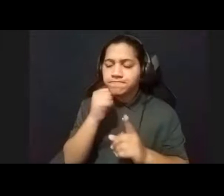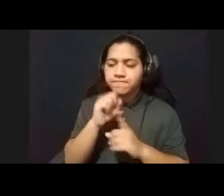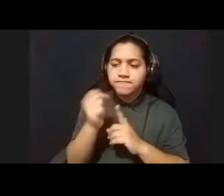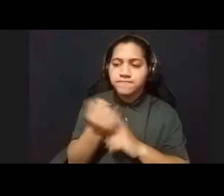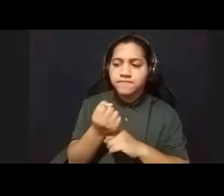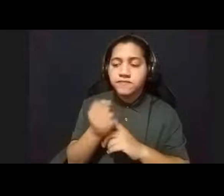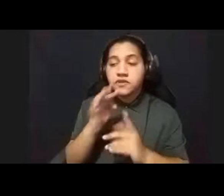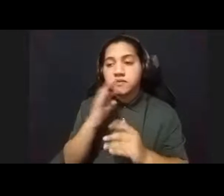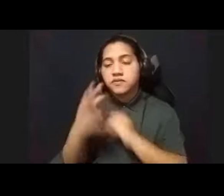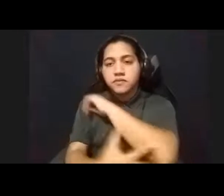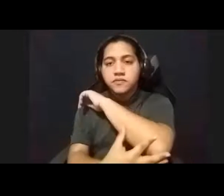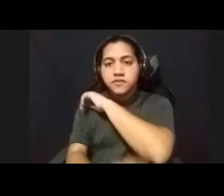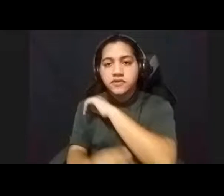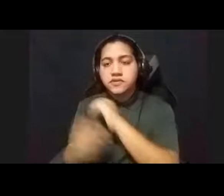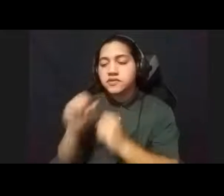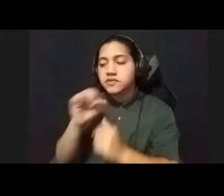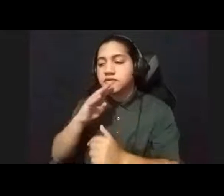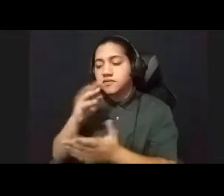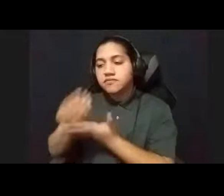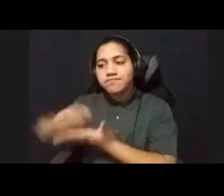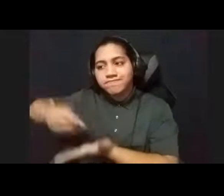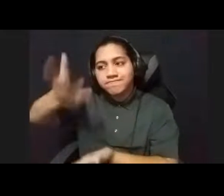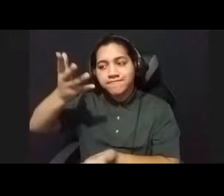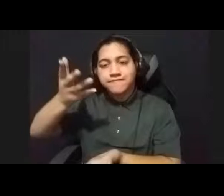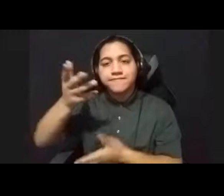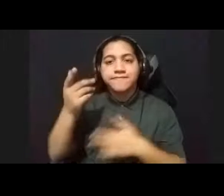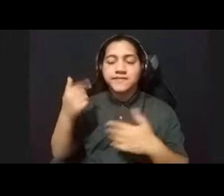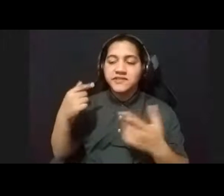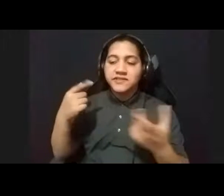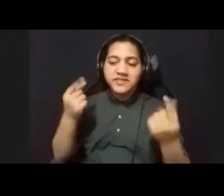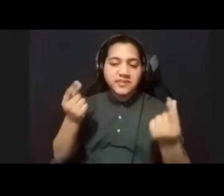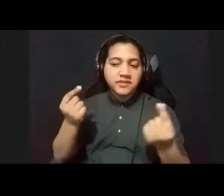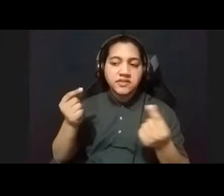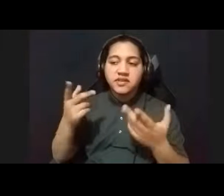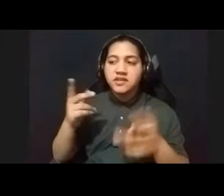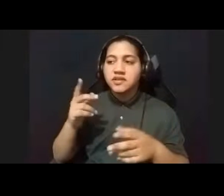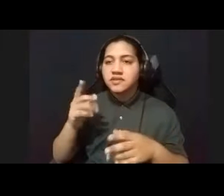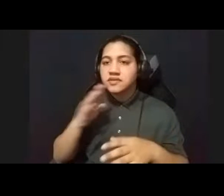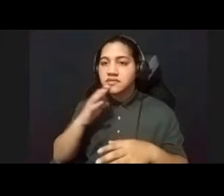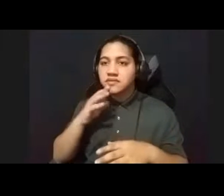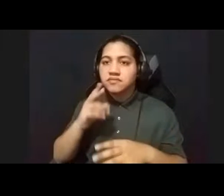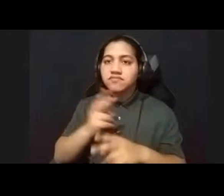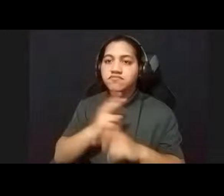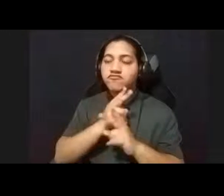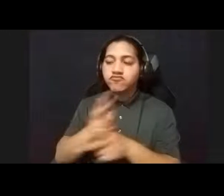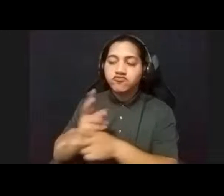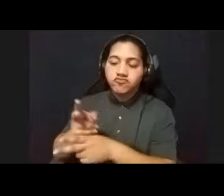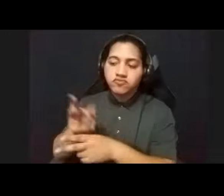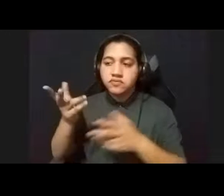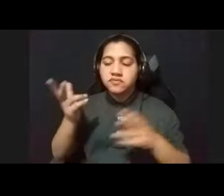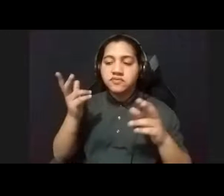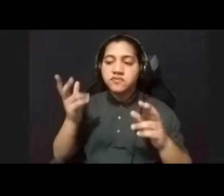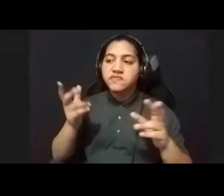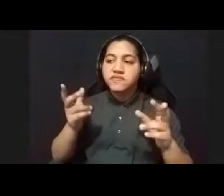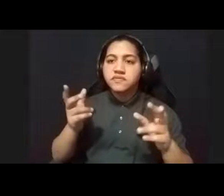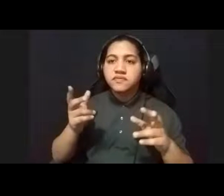pobreza, que habla de los ricos, que habla de lo que uno va a hacer, que habla de los usureros. O sea,